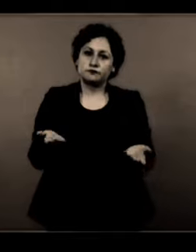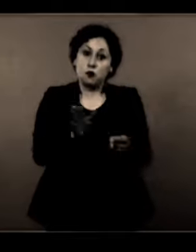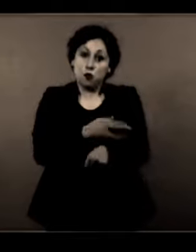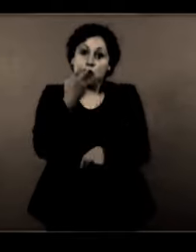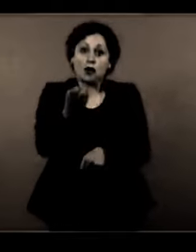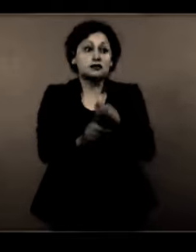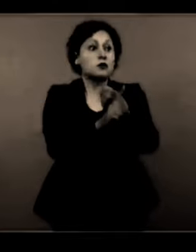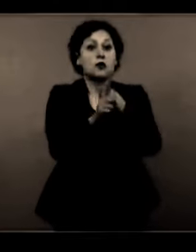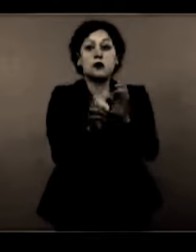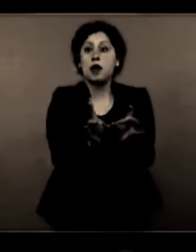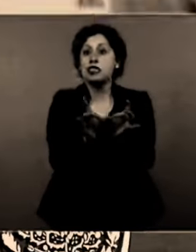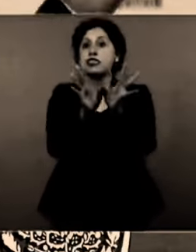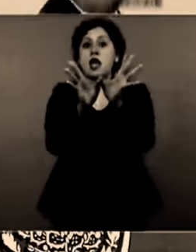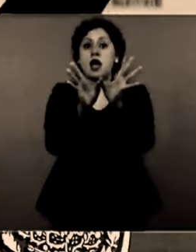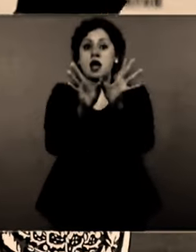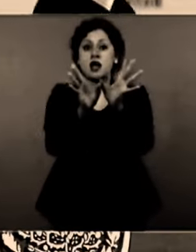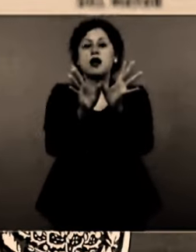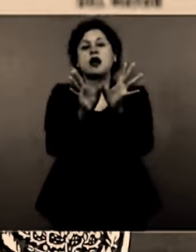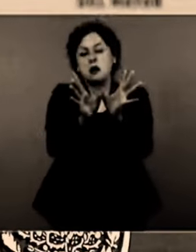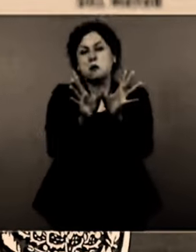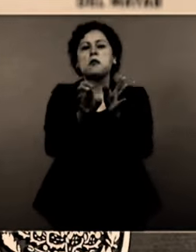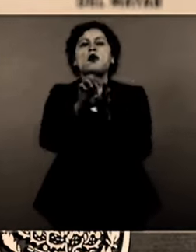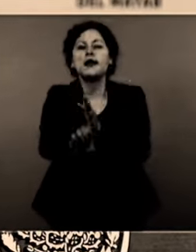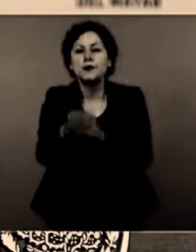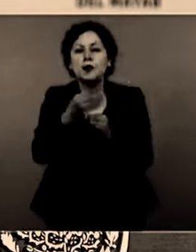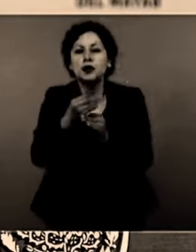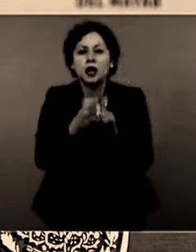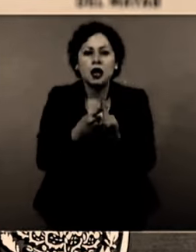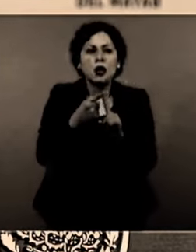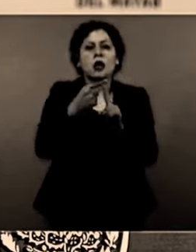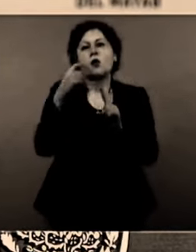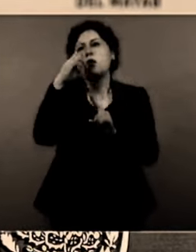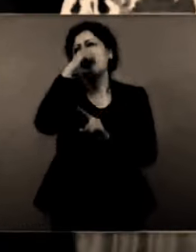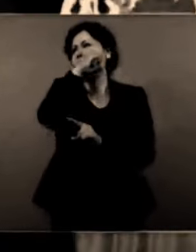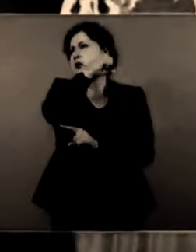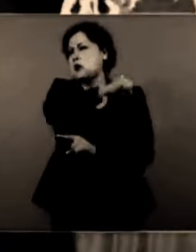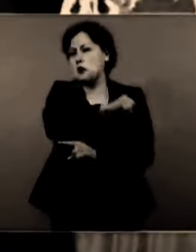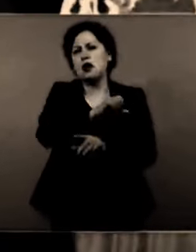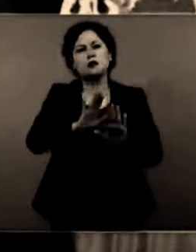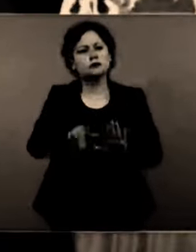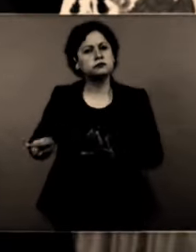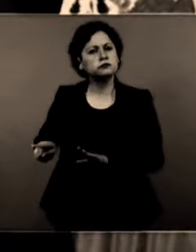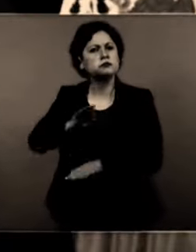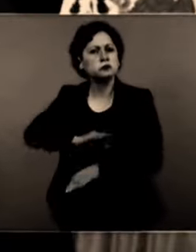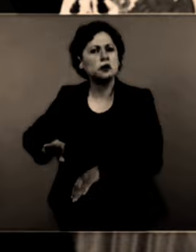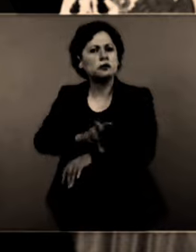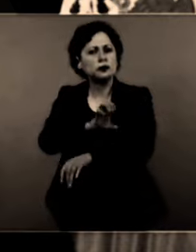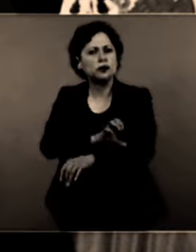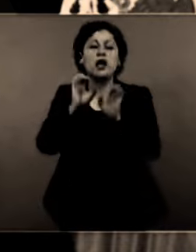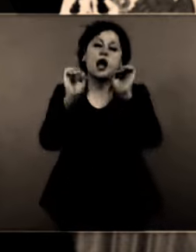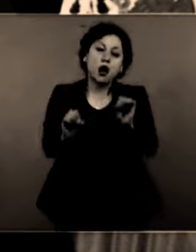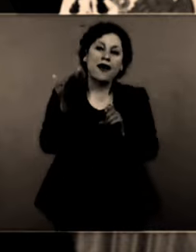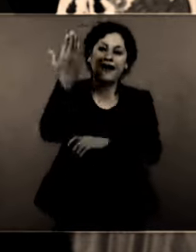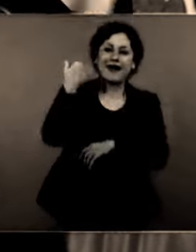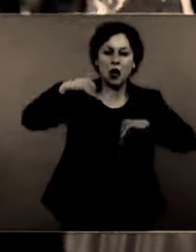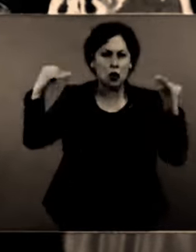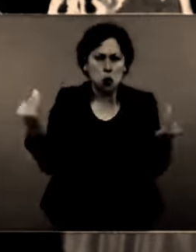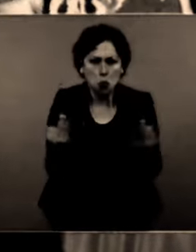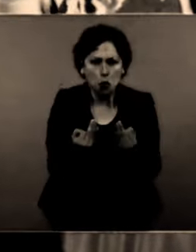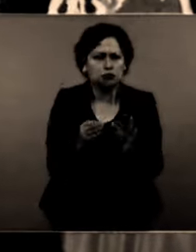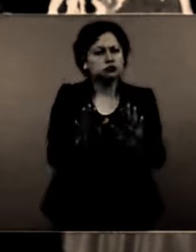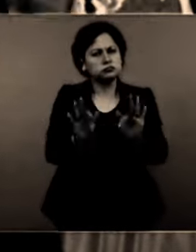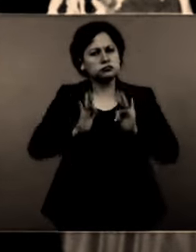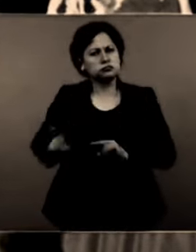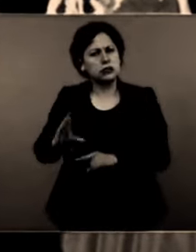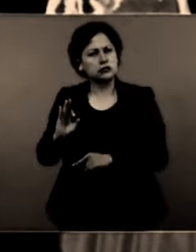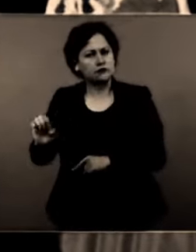crisis, como lo de las altas temperaturas, o cuando hay frentes fríos, y también